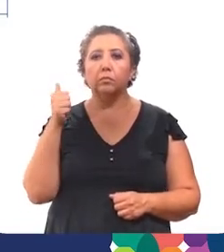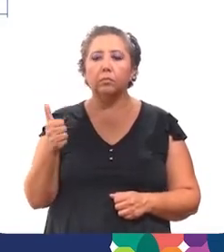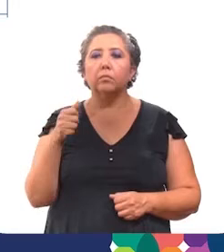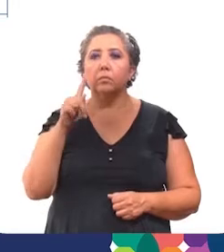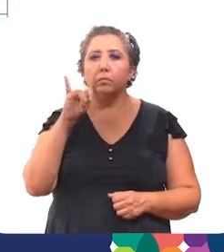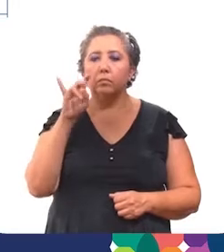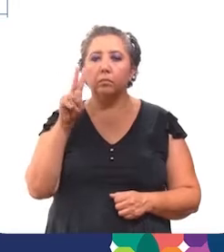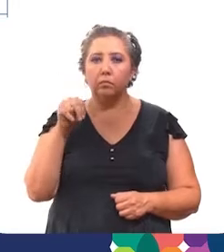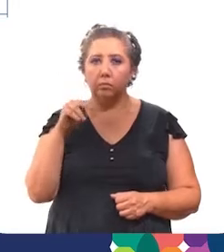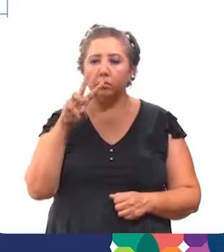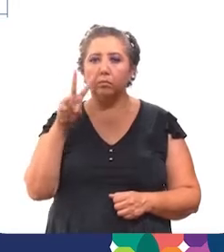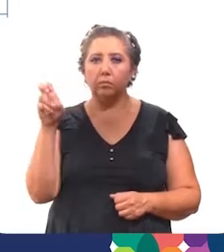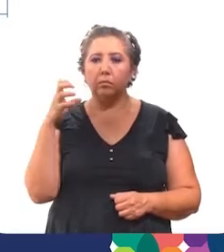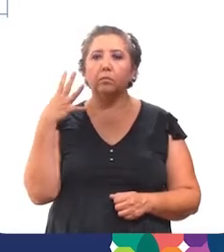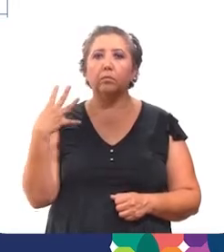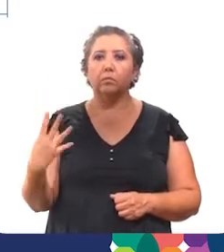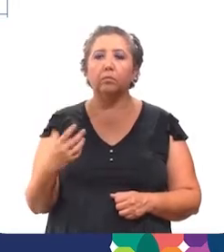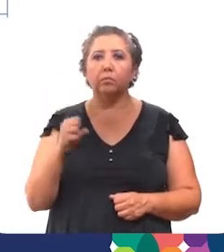y Tinum con